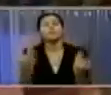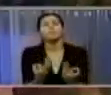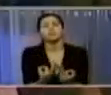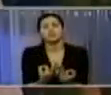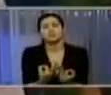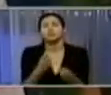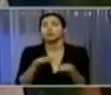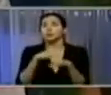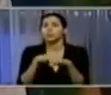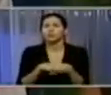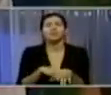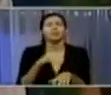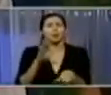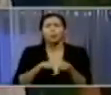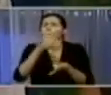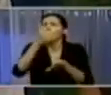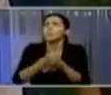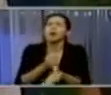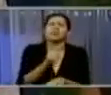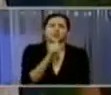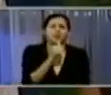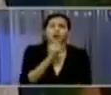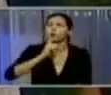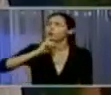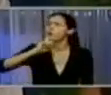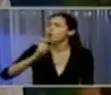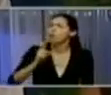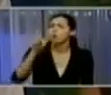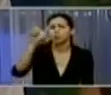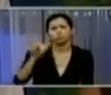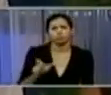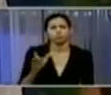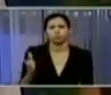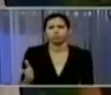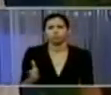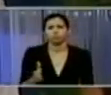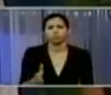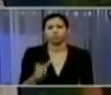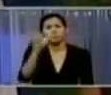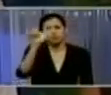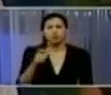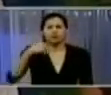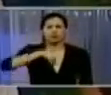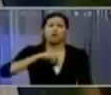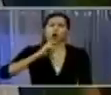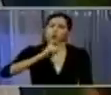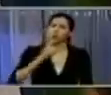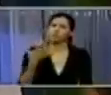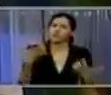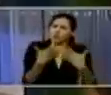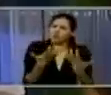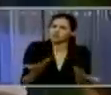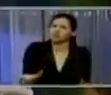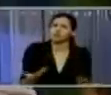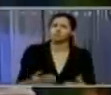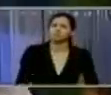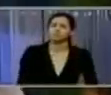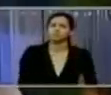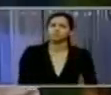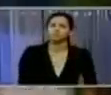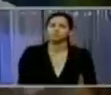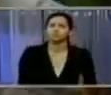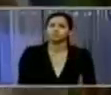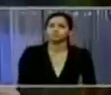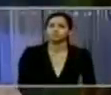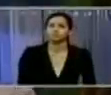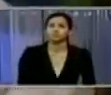¿Producto de qué? Del odio, de la violencia. Odio y violencia lo que hace es